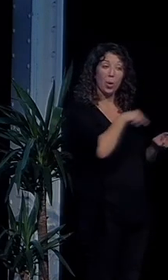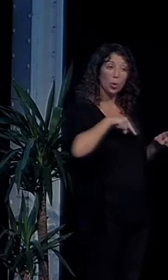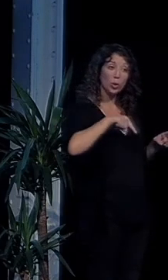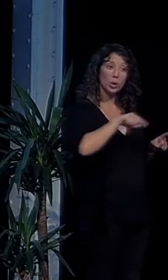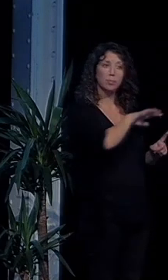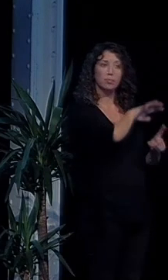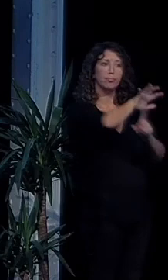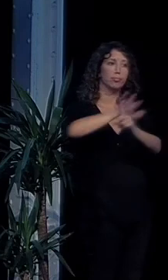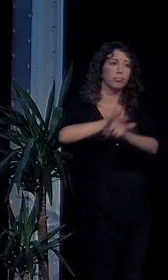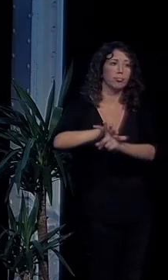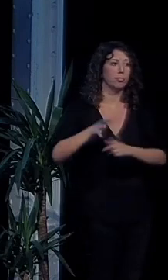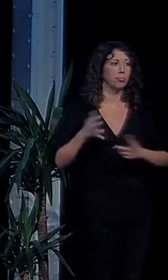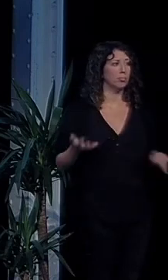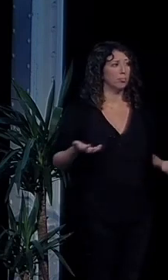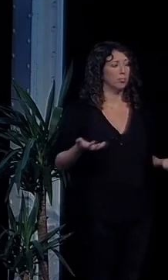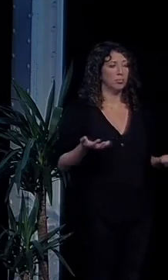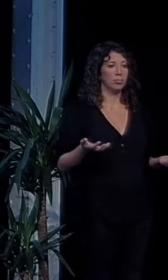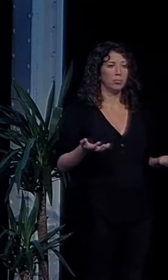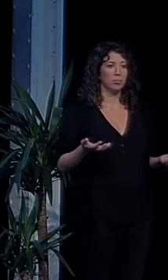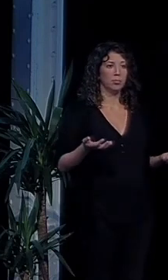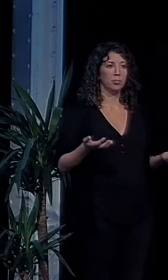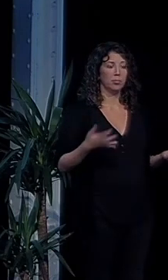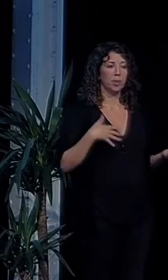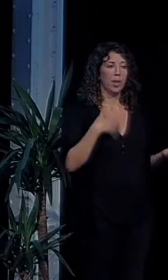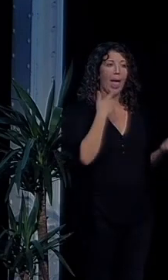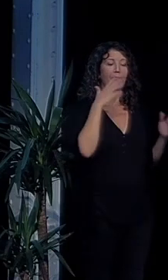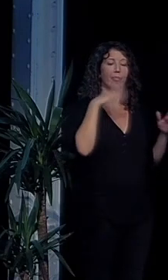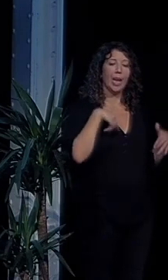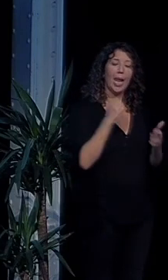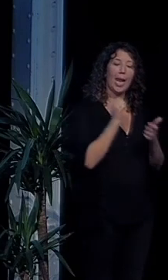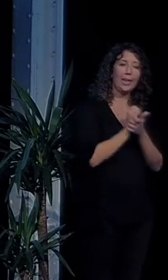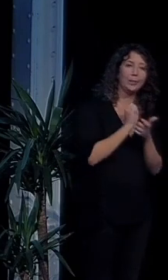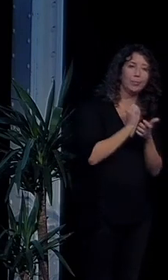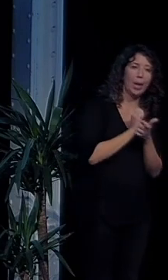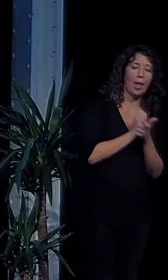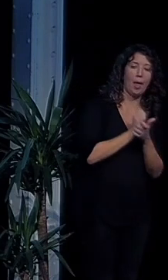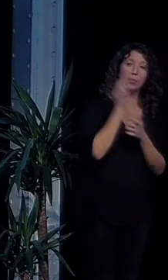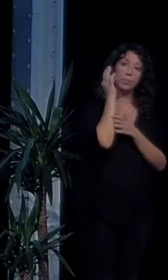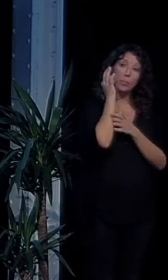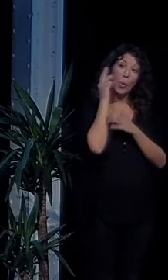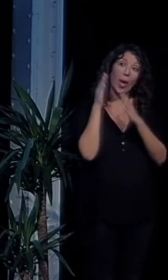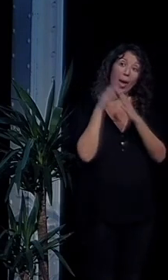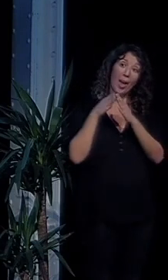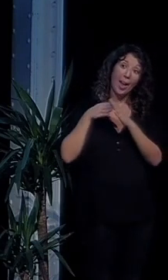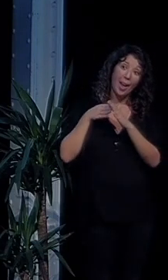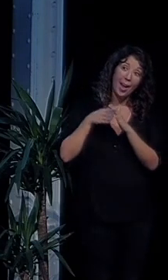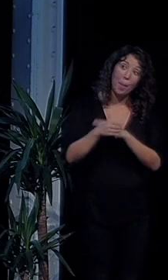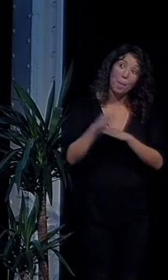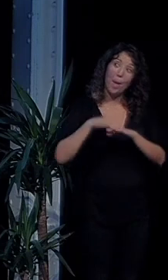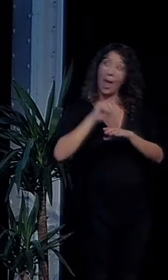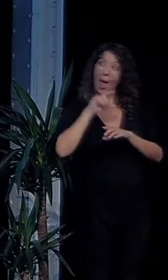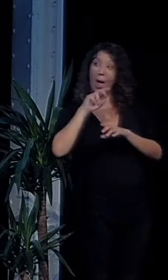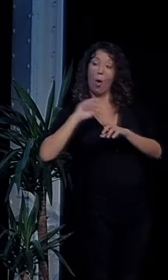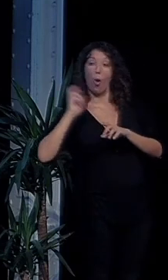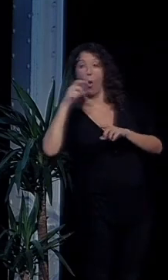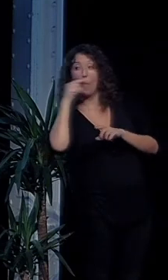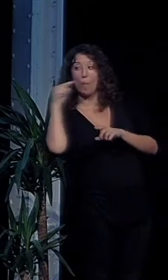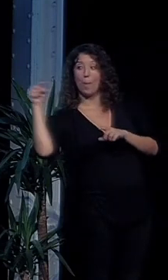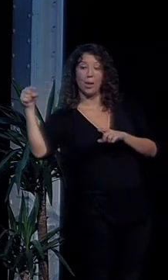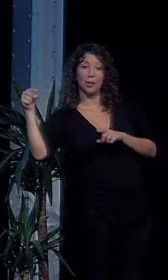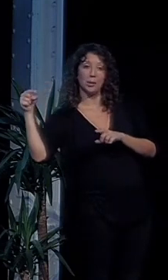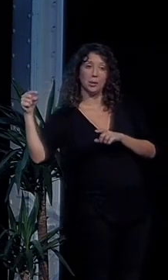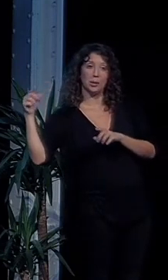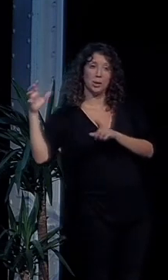infringían. Y es como, en lugar de esperar a que las mujeres lleguen para que otros hombres no las agredan, empieza a